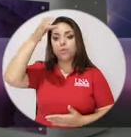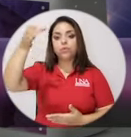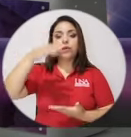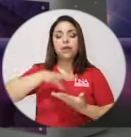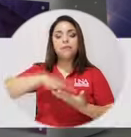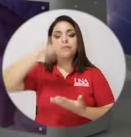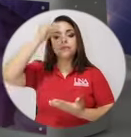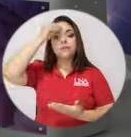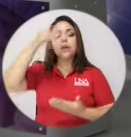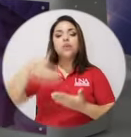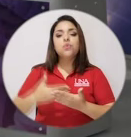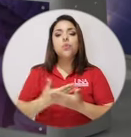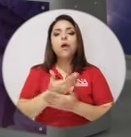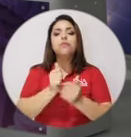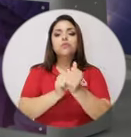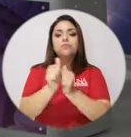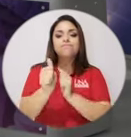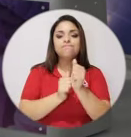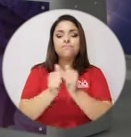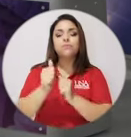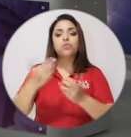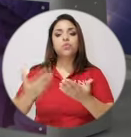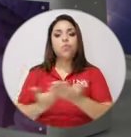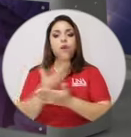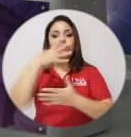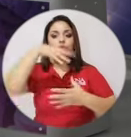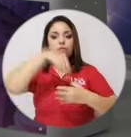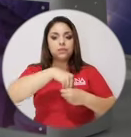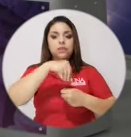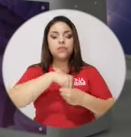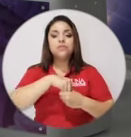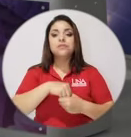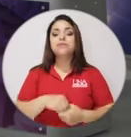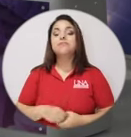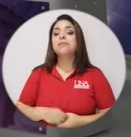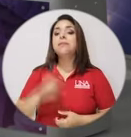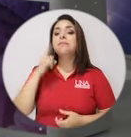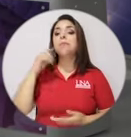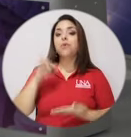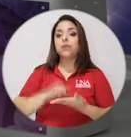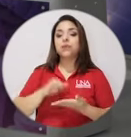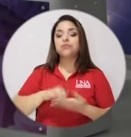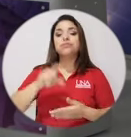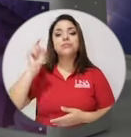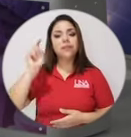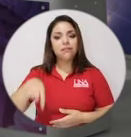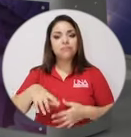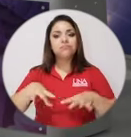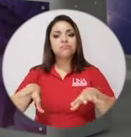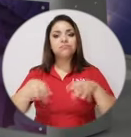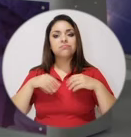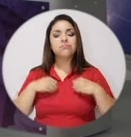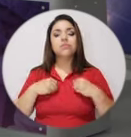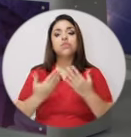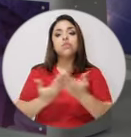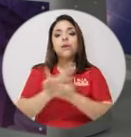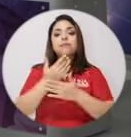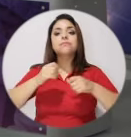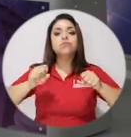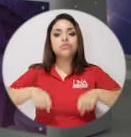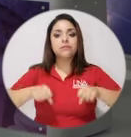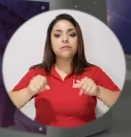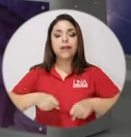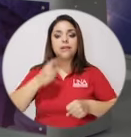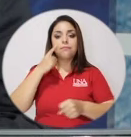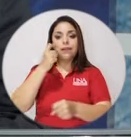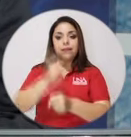aprendizaje, nuevas competencias, nuevos contenidos, y por lo tanto tenemos que reconocer igual nuevas